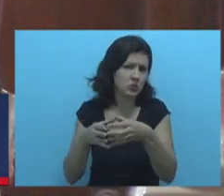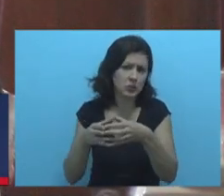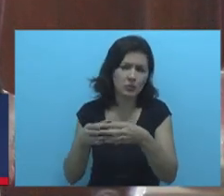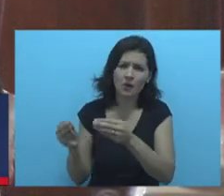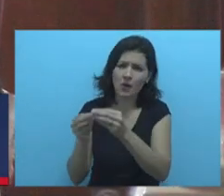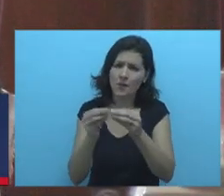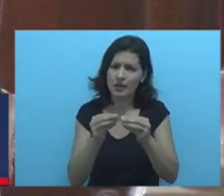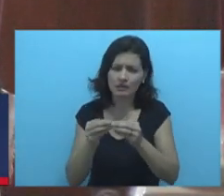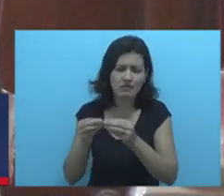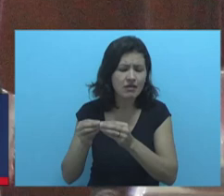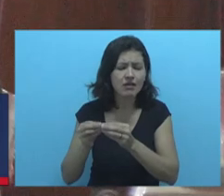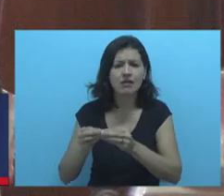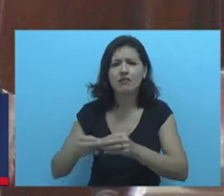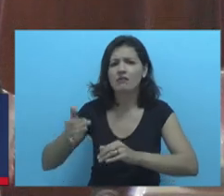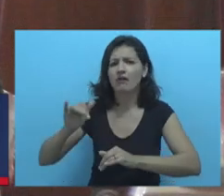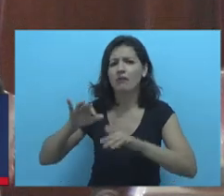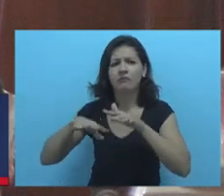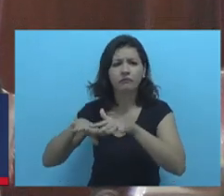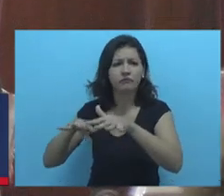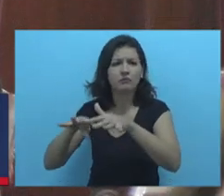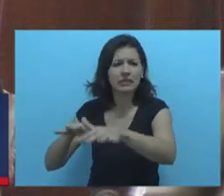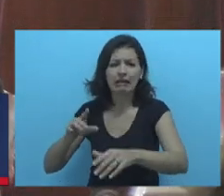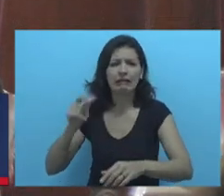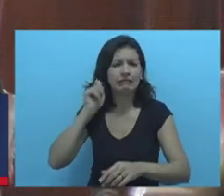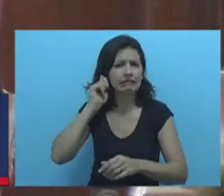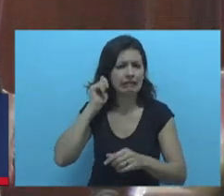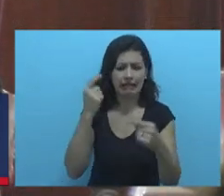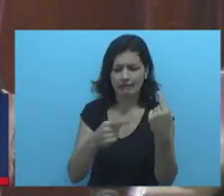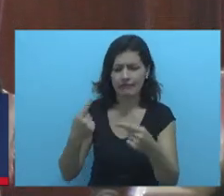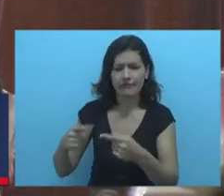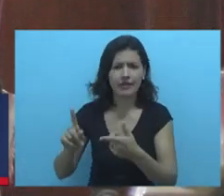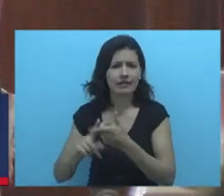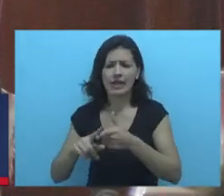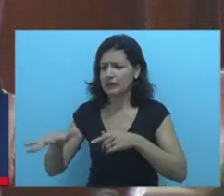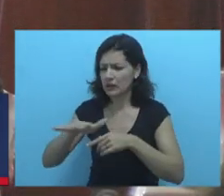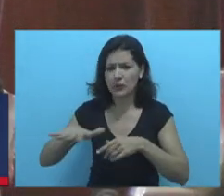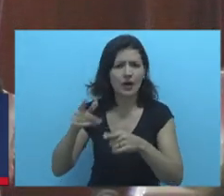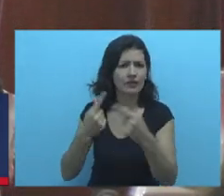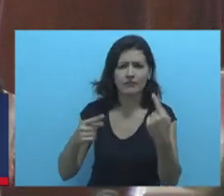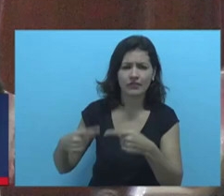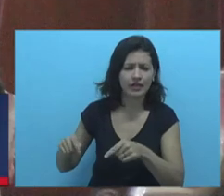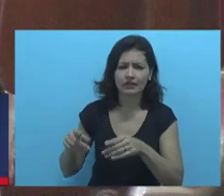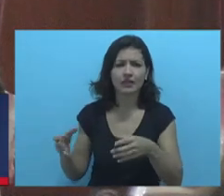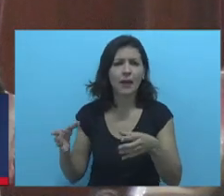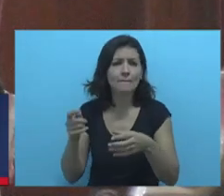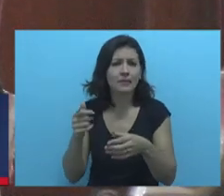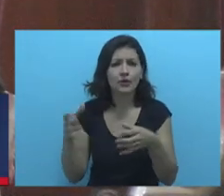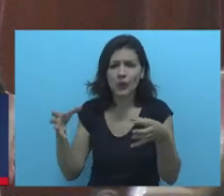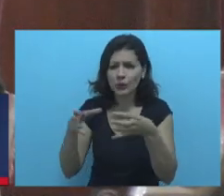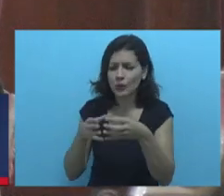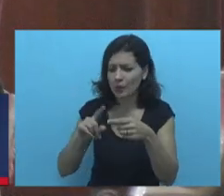de distintas edades, con distintas procedencias, pero con el mismo sueño colectivo de hacer de su partido, de su fuerza política, un lugar mejor para la